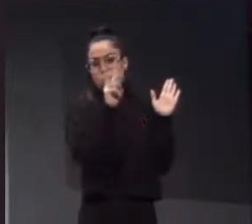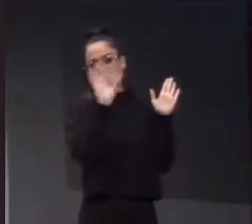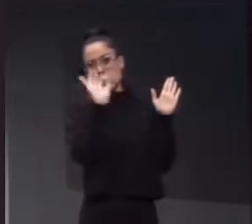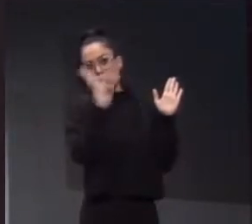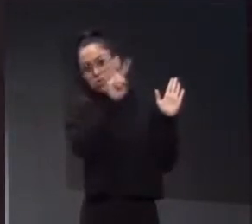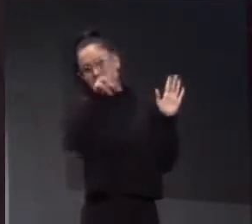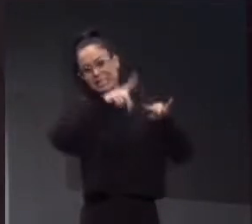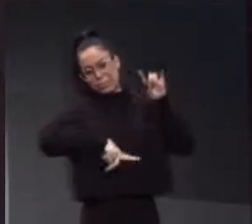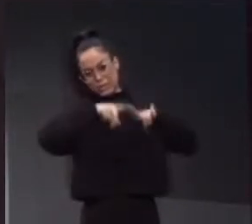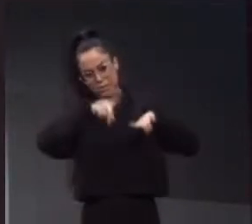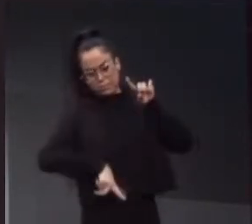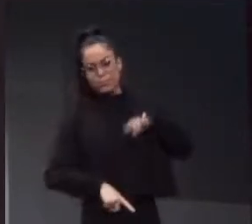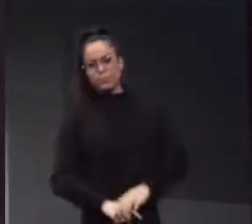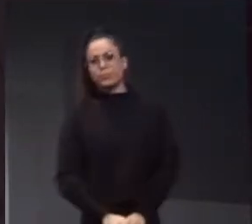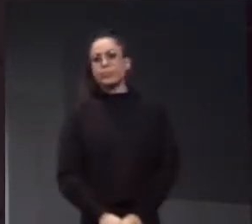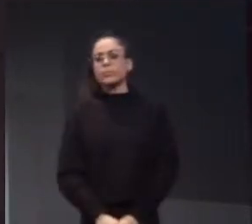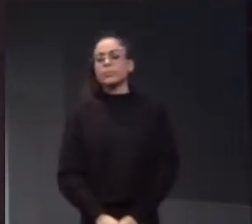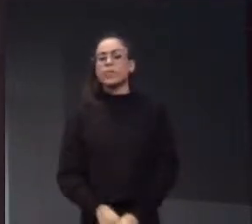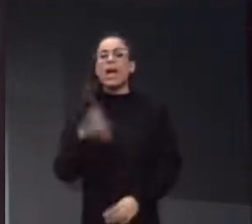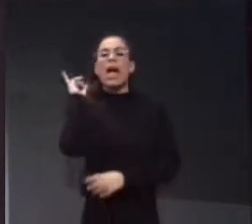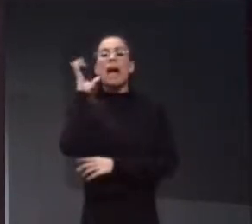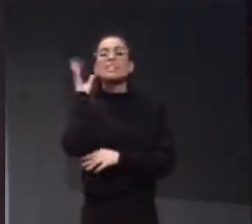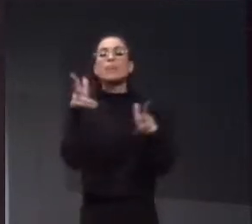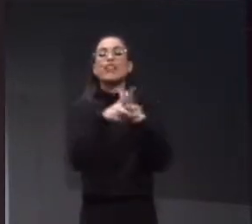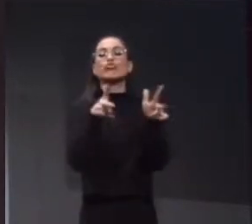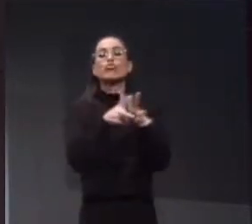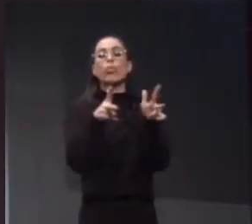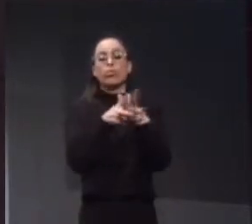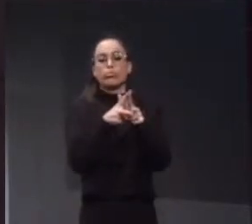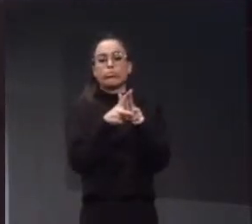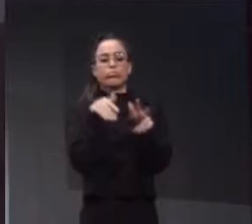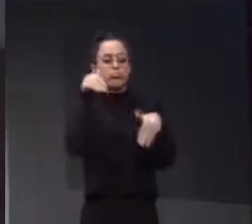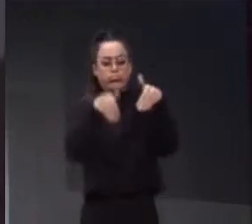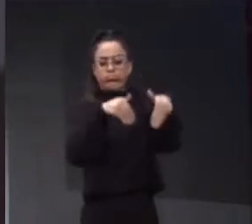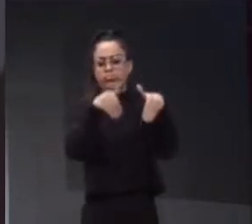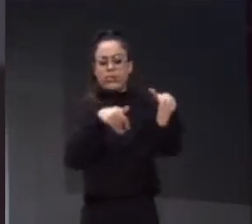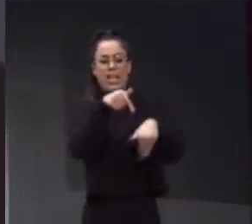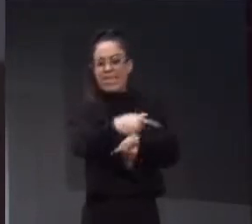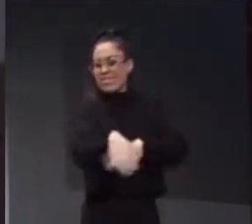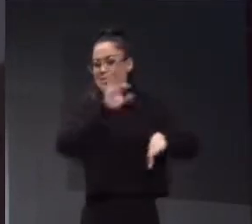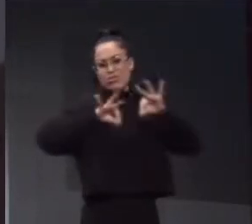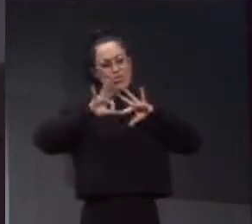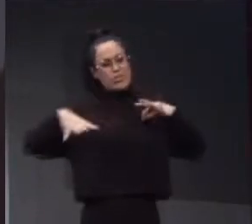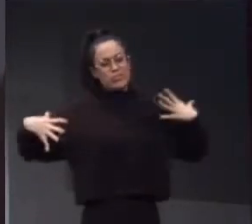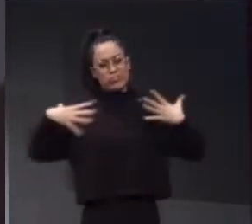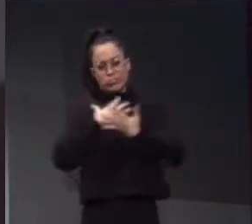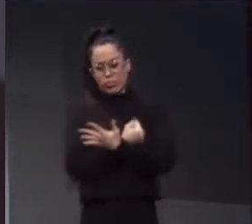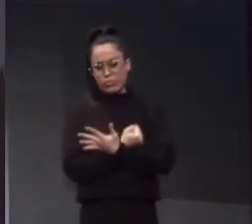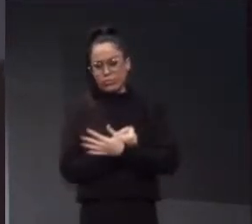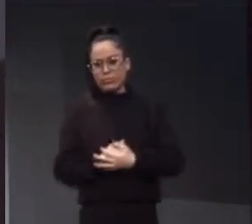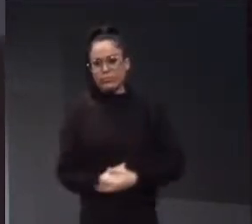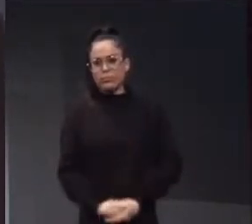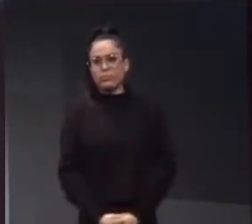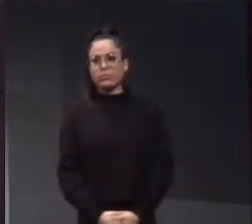depende y la asamblea de socios donde se tratan así y se toman las decisiones digamos